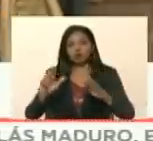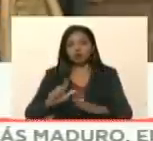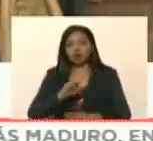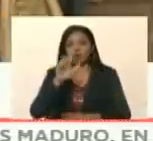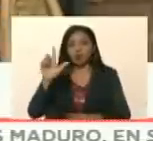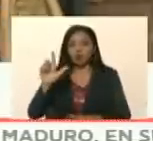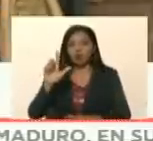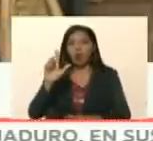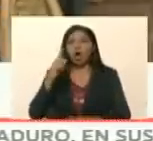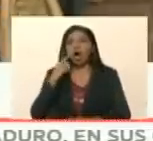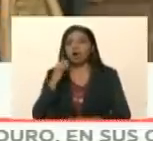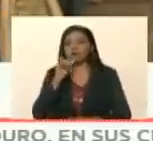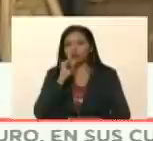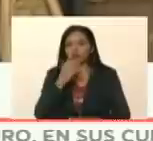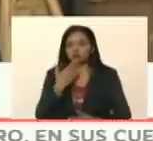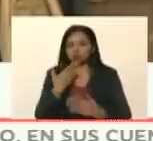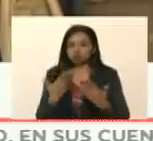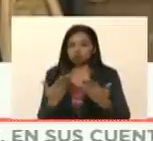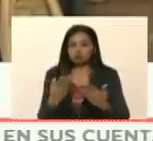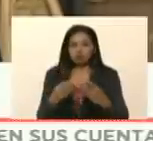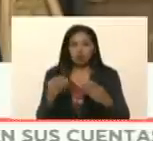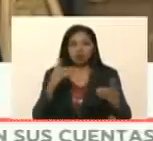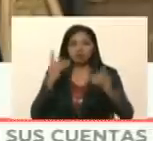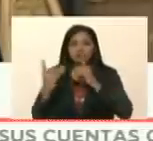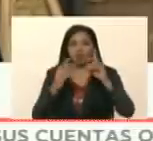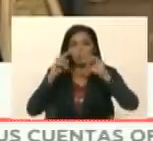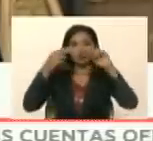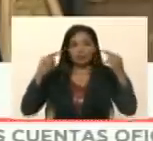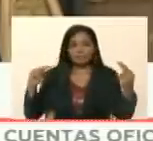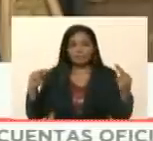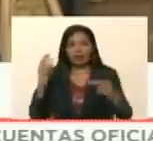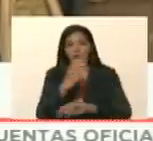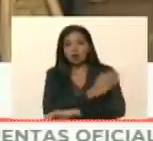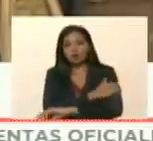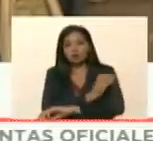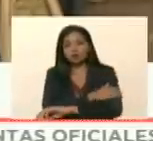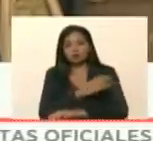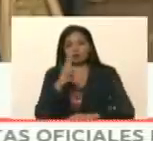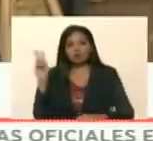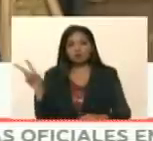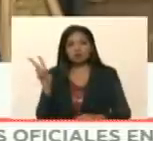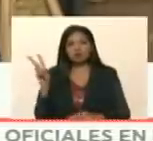a él. Diálogos de paz con la oposición venezolana.